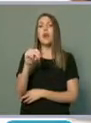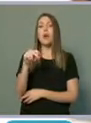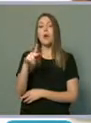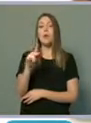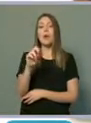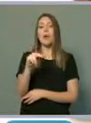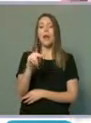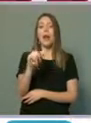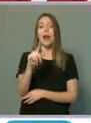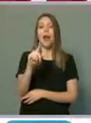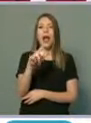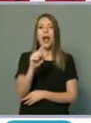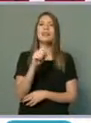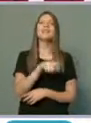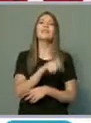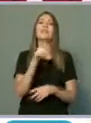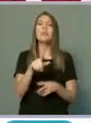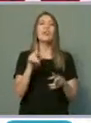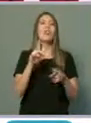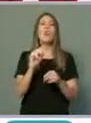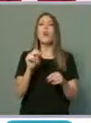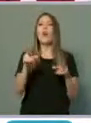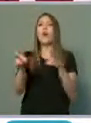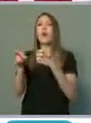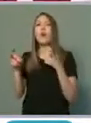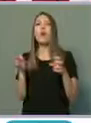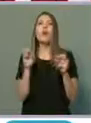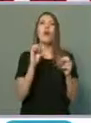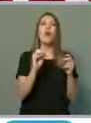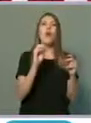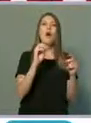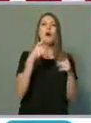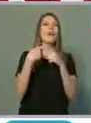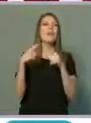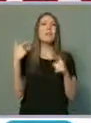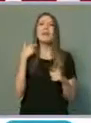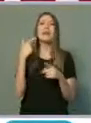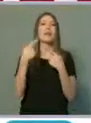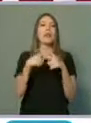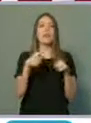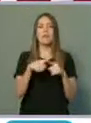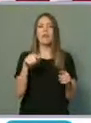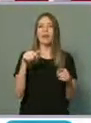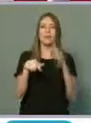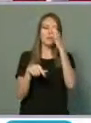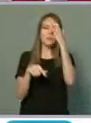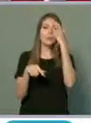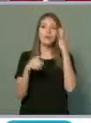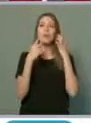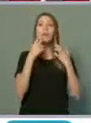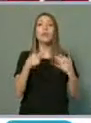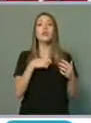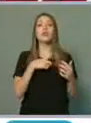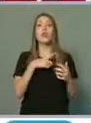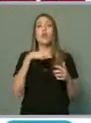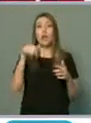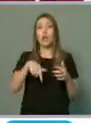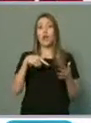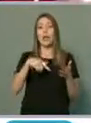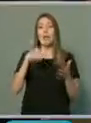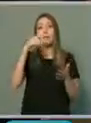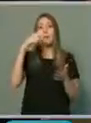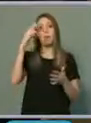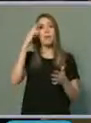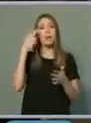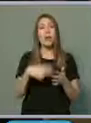estés en proceso porque tú tuviste la intención de cometer un delito. Varios requisitos. ¿Pero solo en México o también del país de donde vengas? En México.